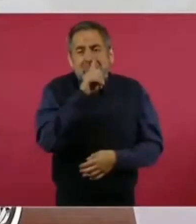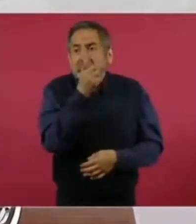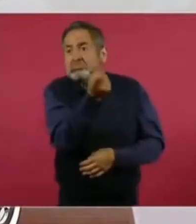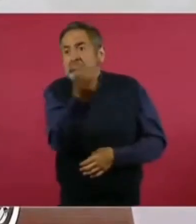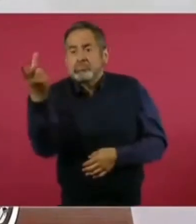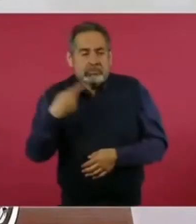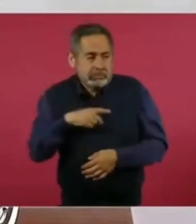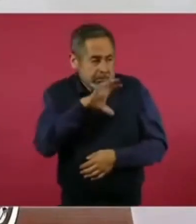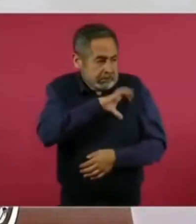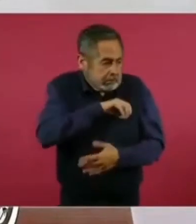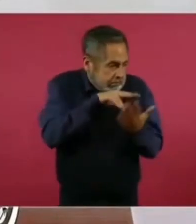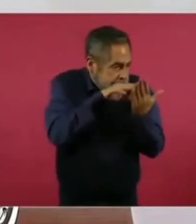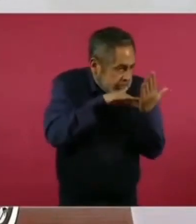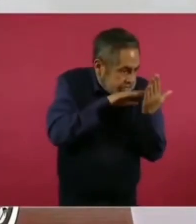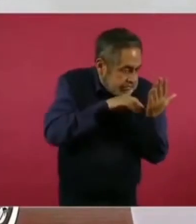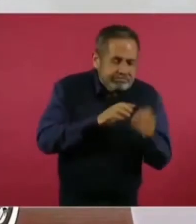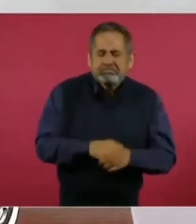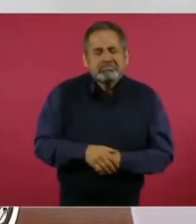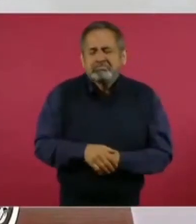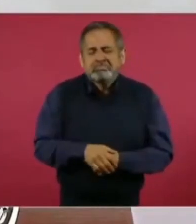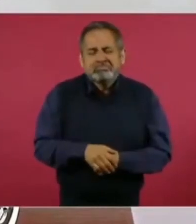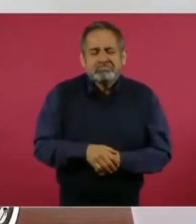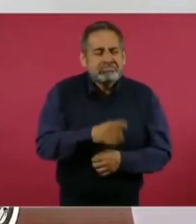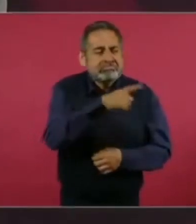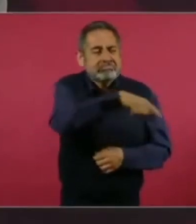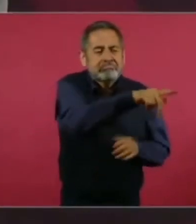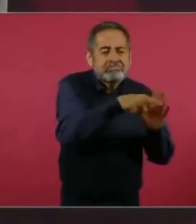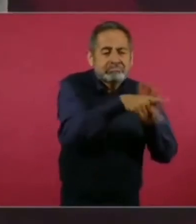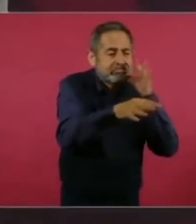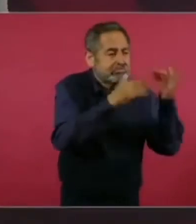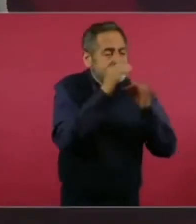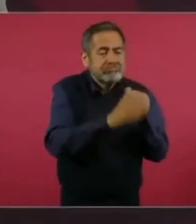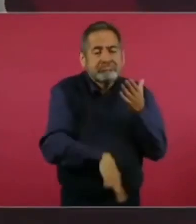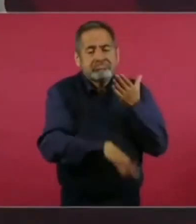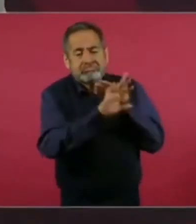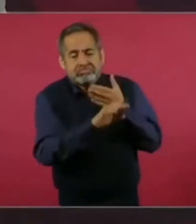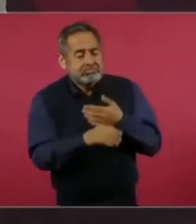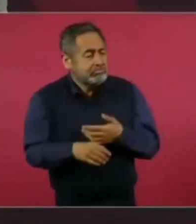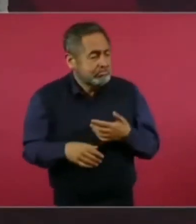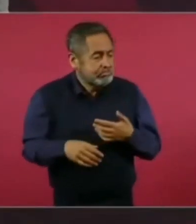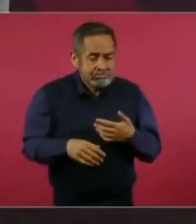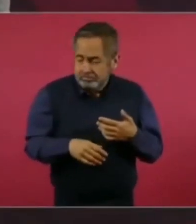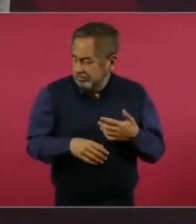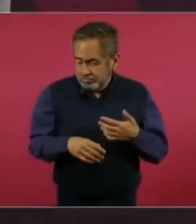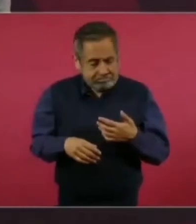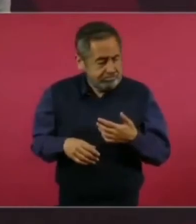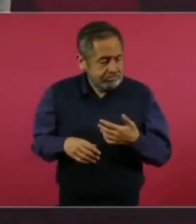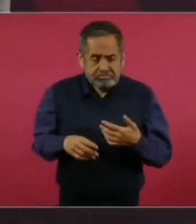mucho en contra no han hecho Mella